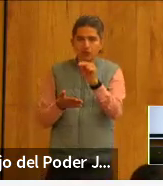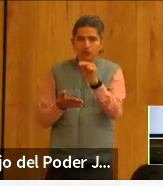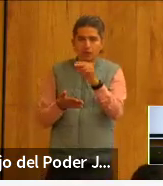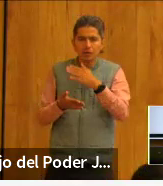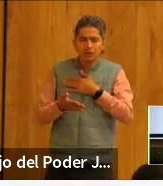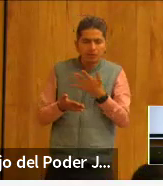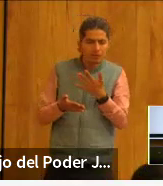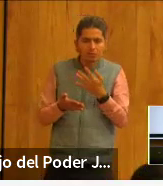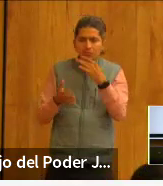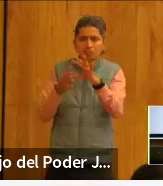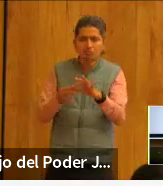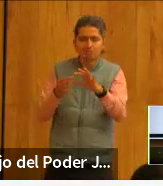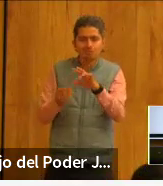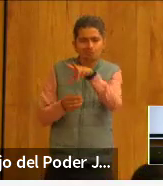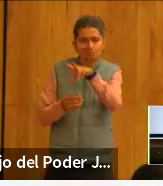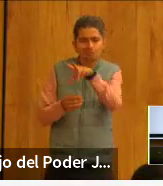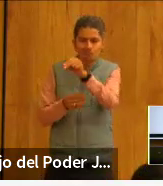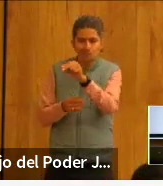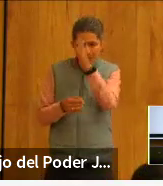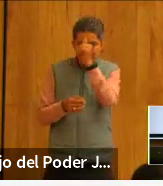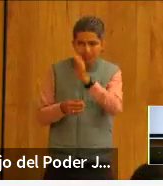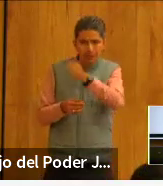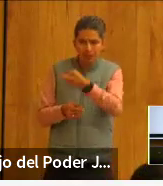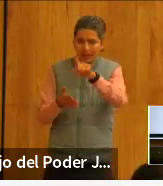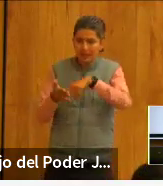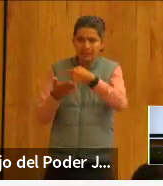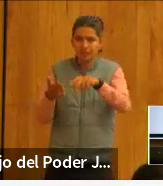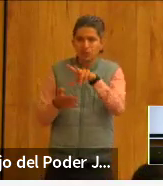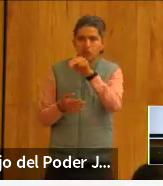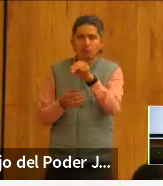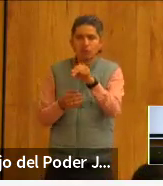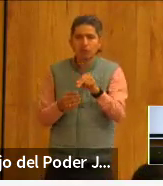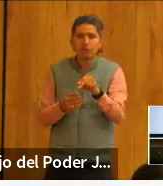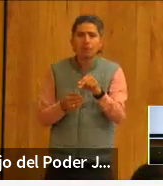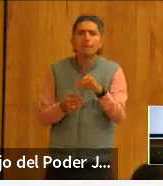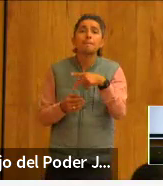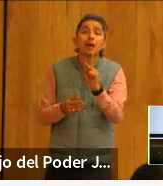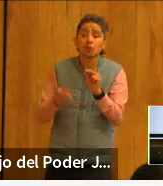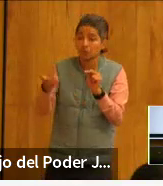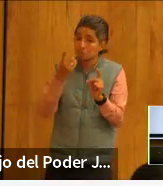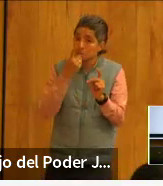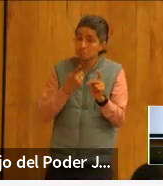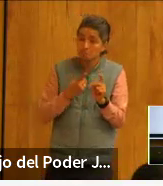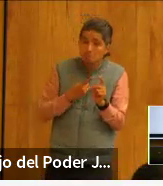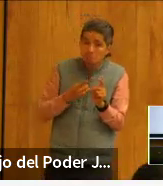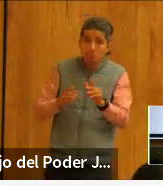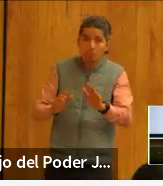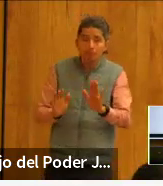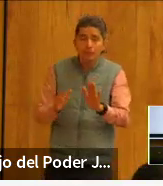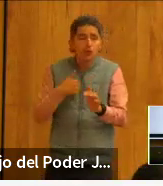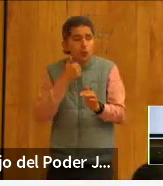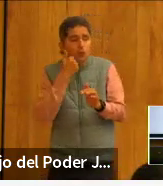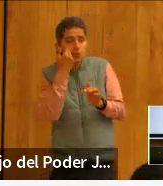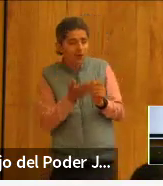Doy los motivos por los que no consideraba viable cancelarla, pero además me dice, bueno, entonces quiero